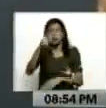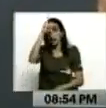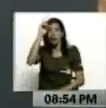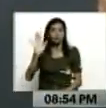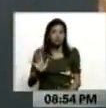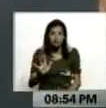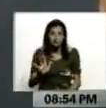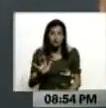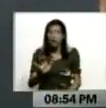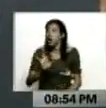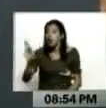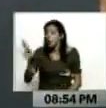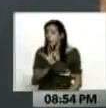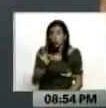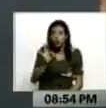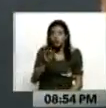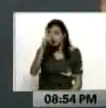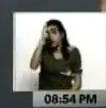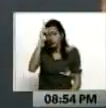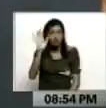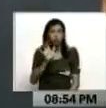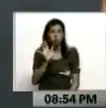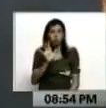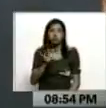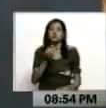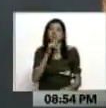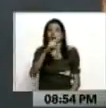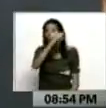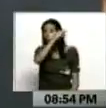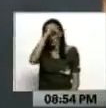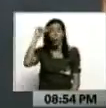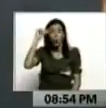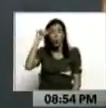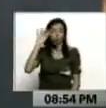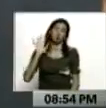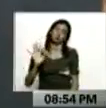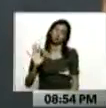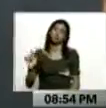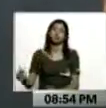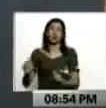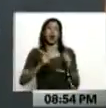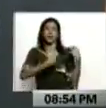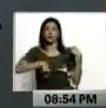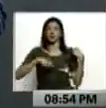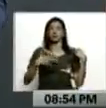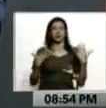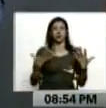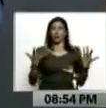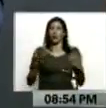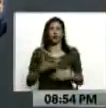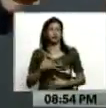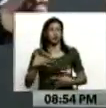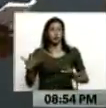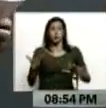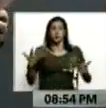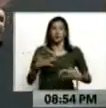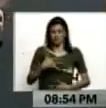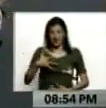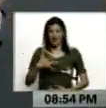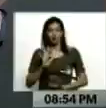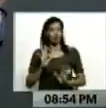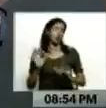si no designaban a tares presidente qué qué ocurría Julio Borges claro Julio Borges er es presidente